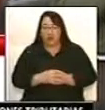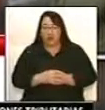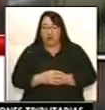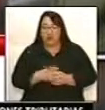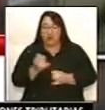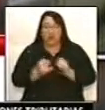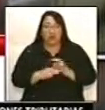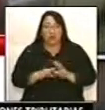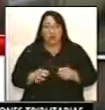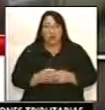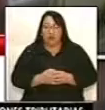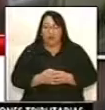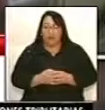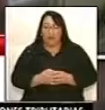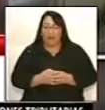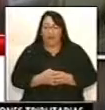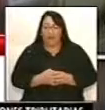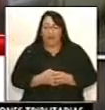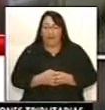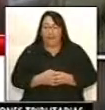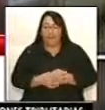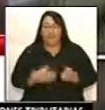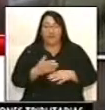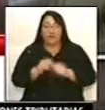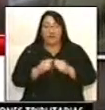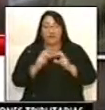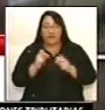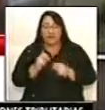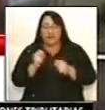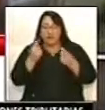concluyan, o se entre a tallar este tema